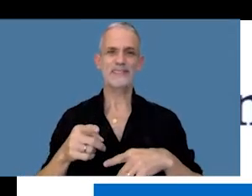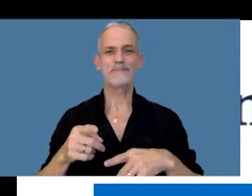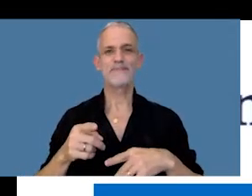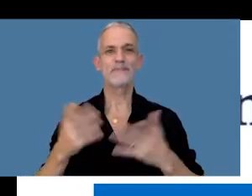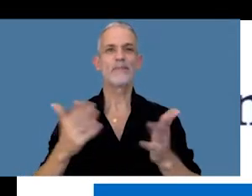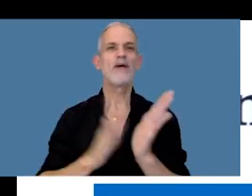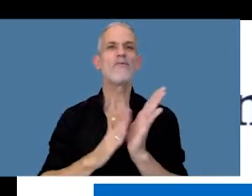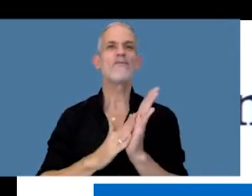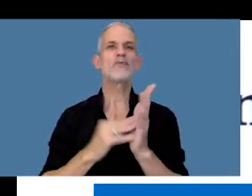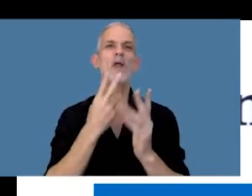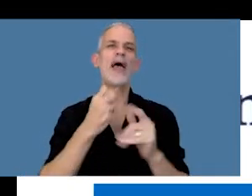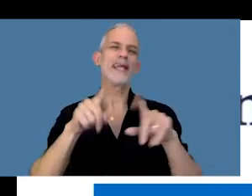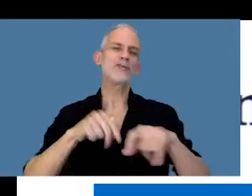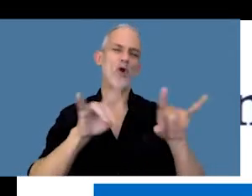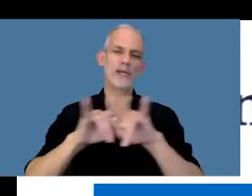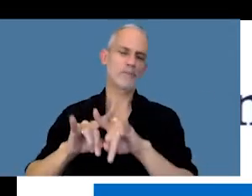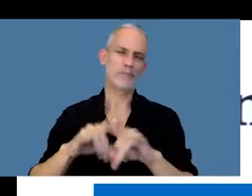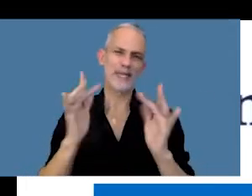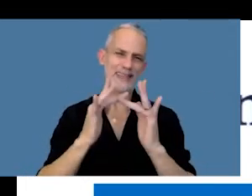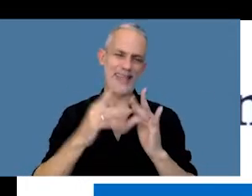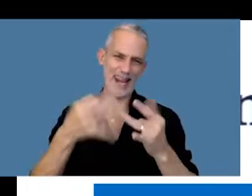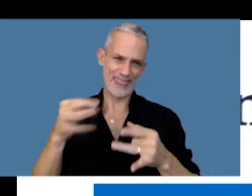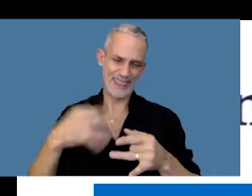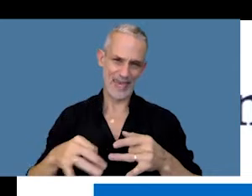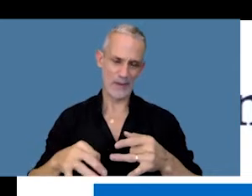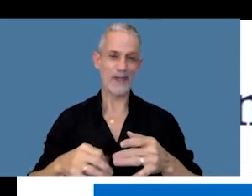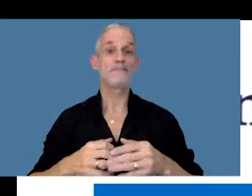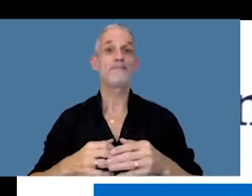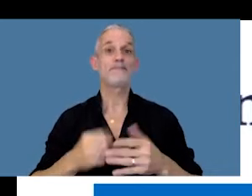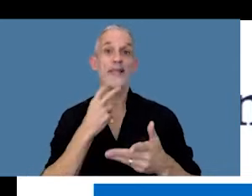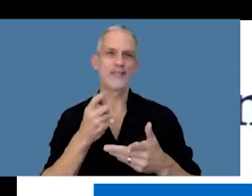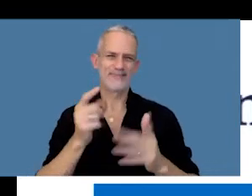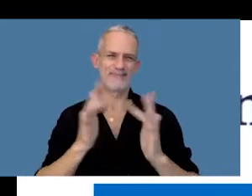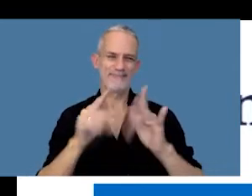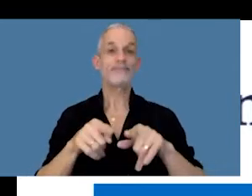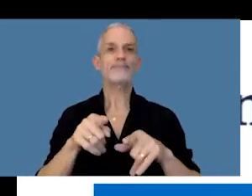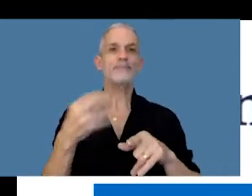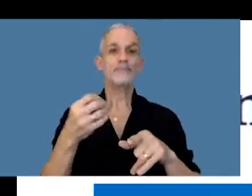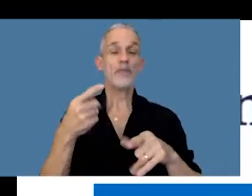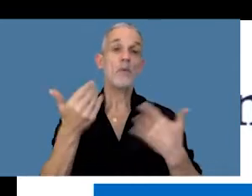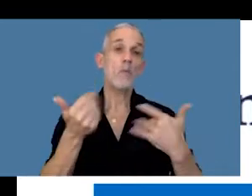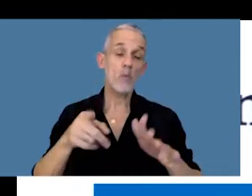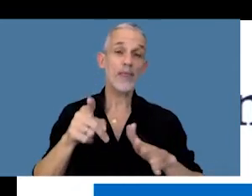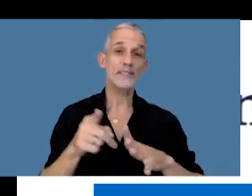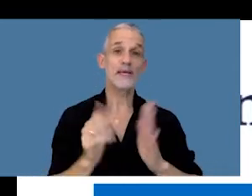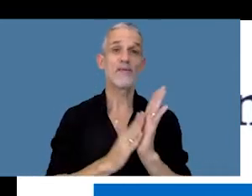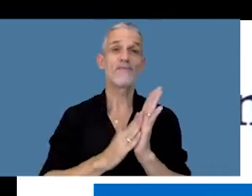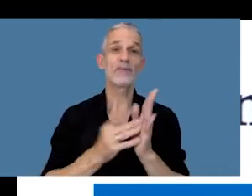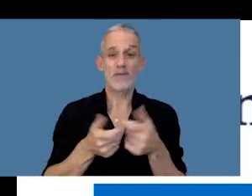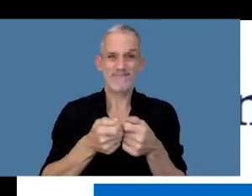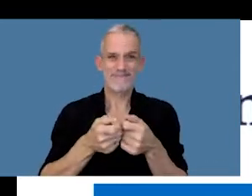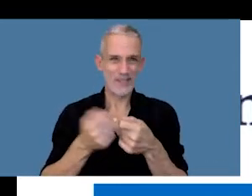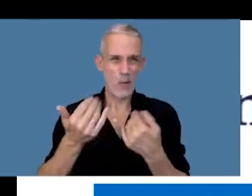factura electrónica, la emisión electrónica de comprobantes. Tenemos también la variante que es el facturador móvil, es decir,